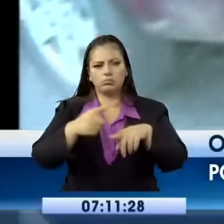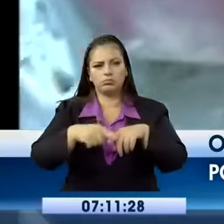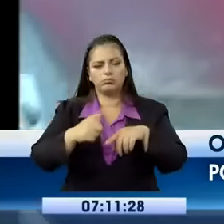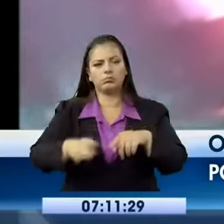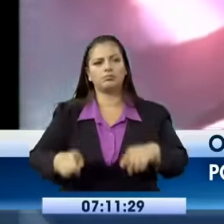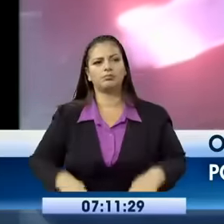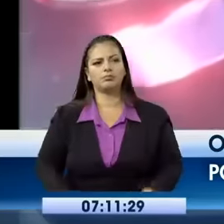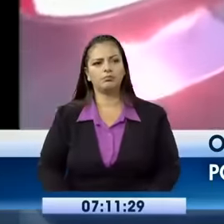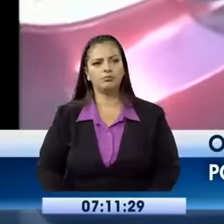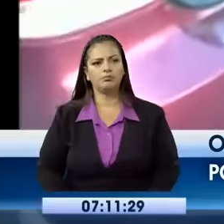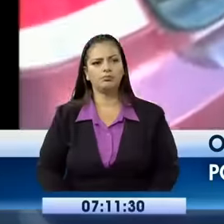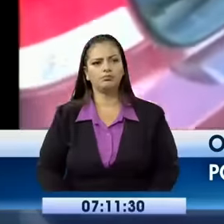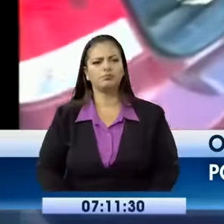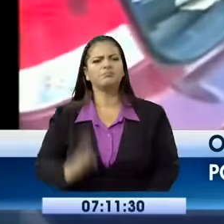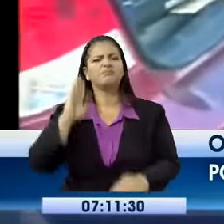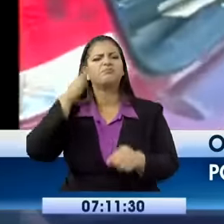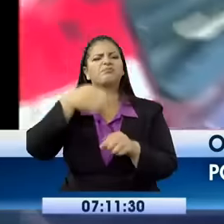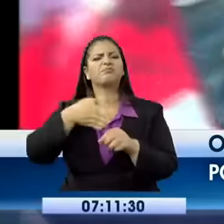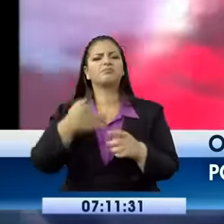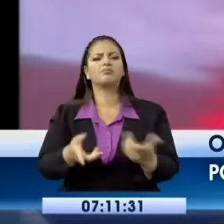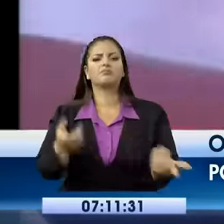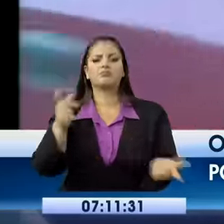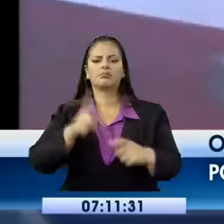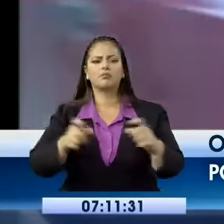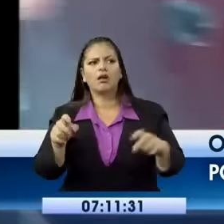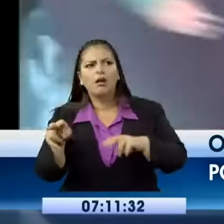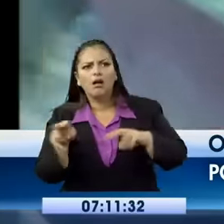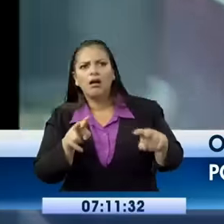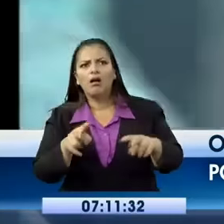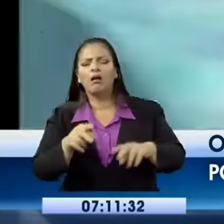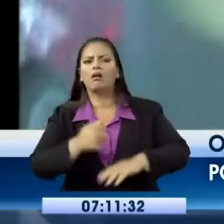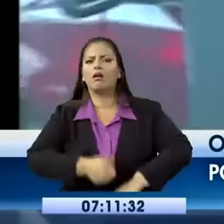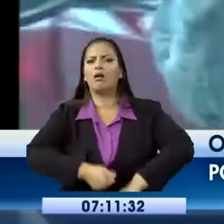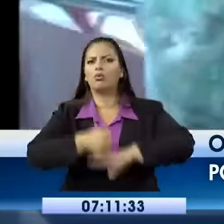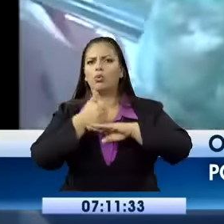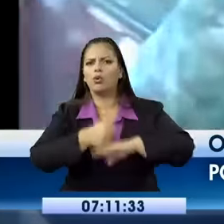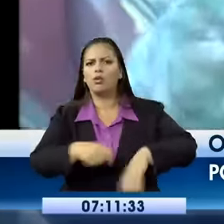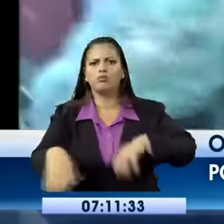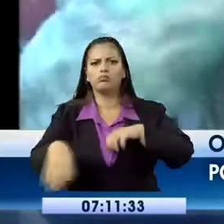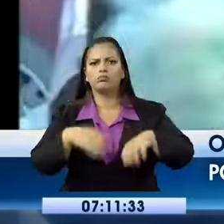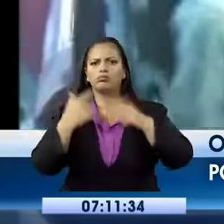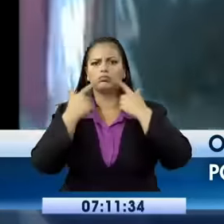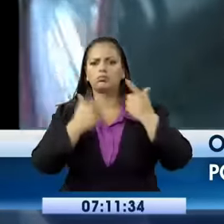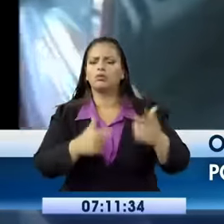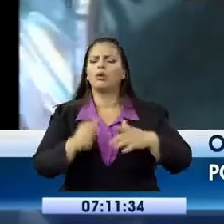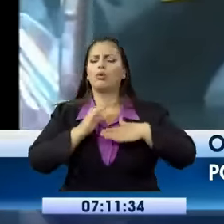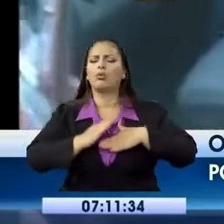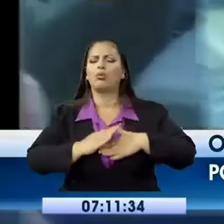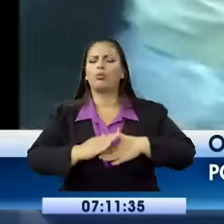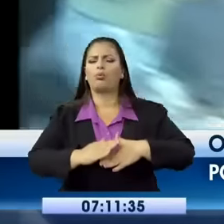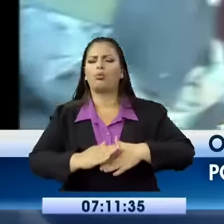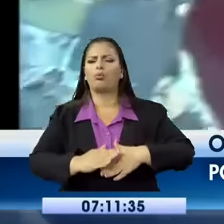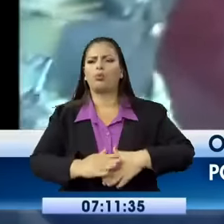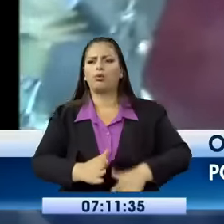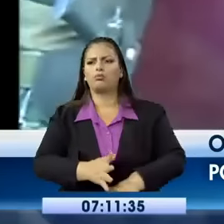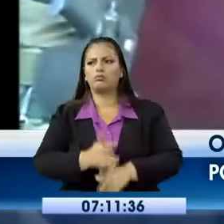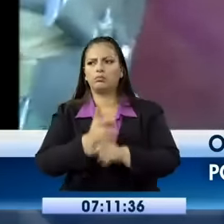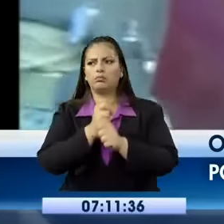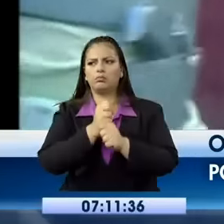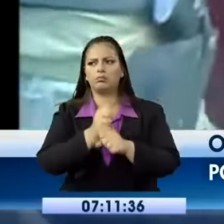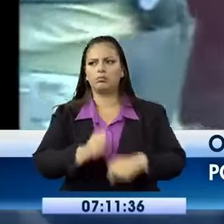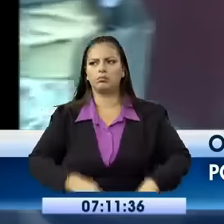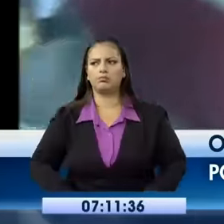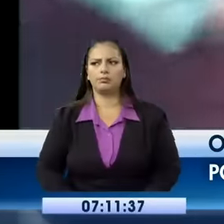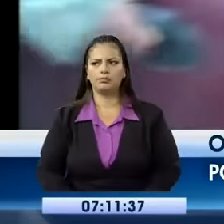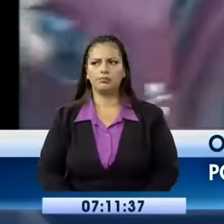en que estén tranquilos porque fuerzas armadas se encuentren trabajando por la seguridad de ellos Cuál es el nombre y para qué